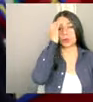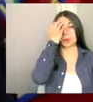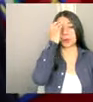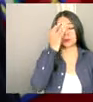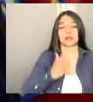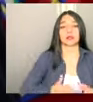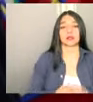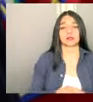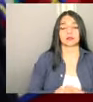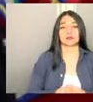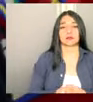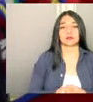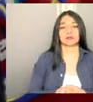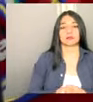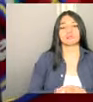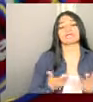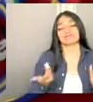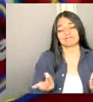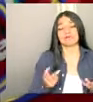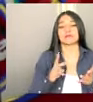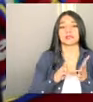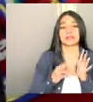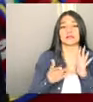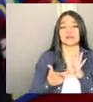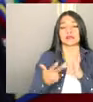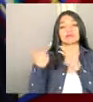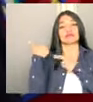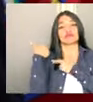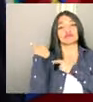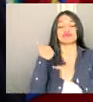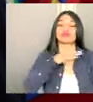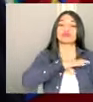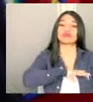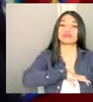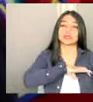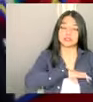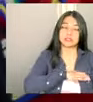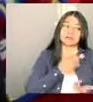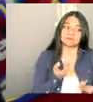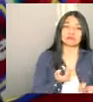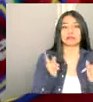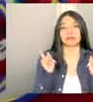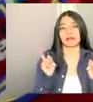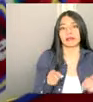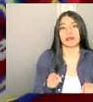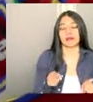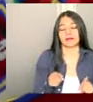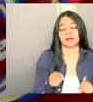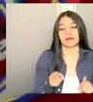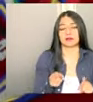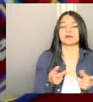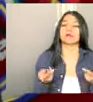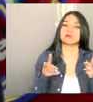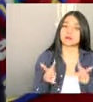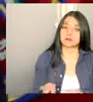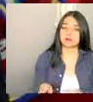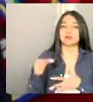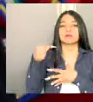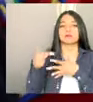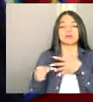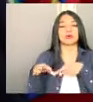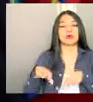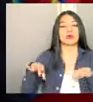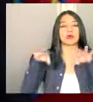Naturalmente hay que saber ubicarse dentro de las competencias que tiene la municipalidad, y ahí tenemos elementos importantes